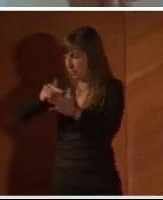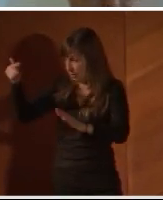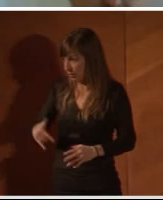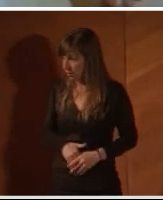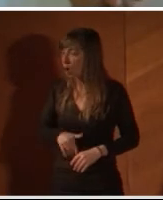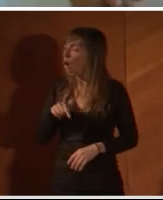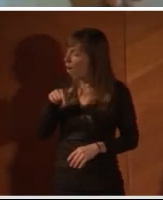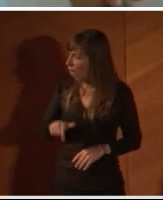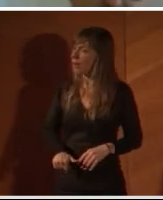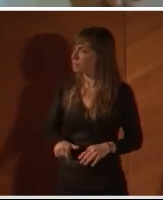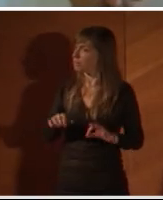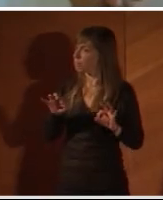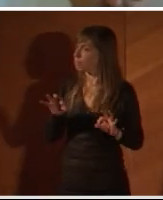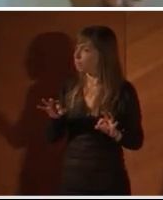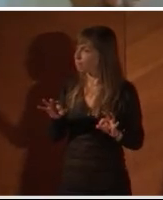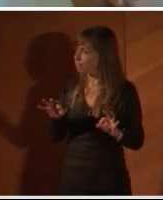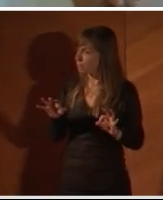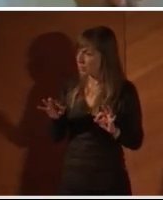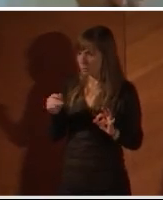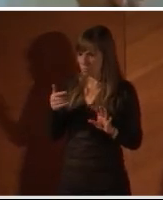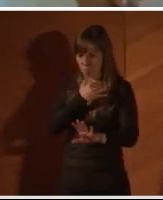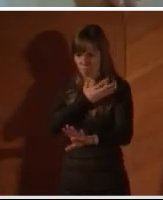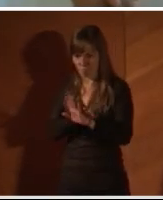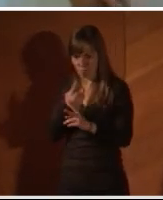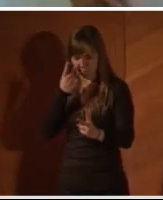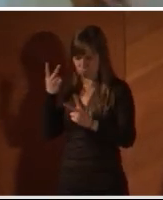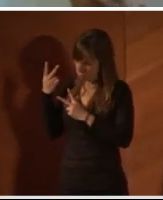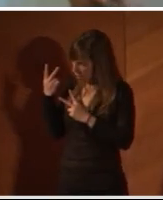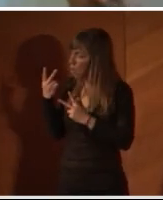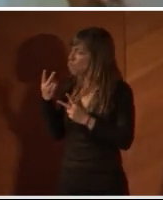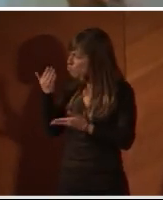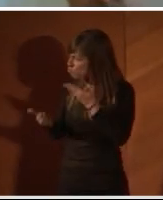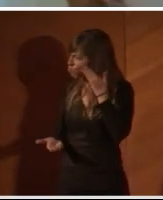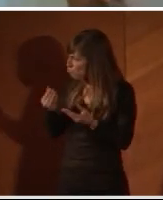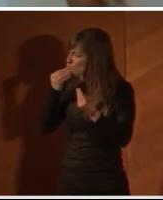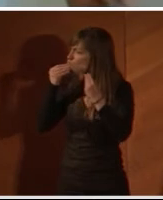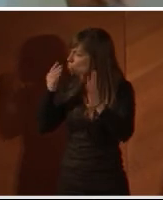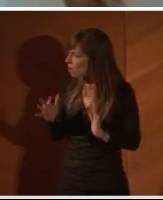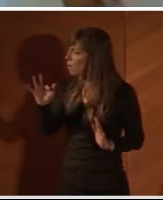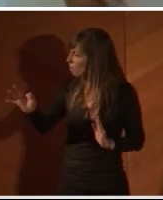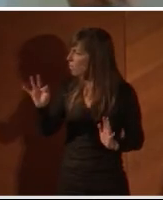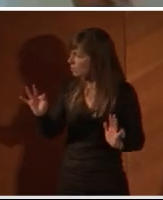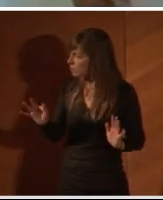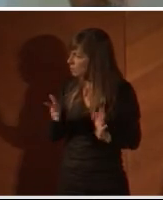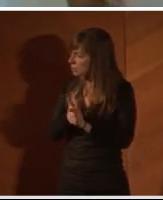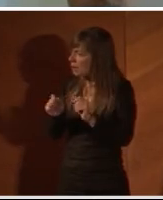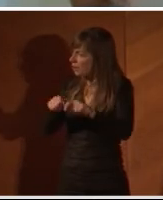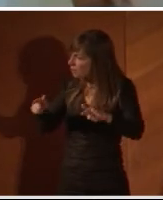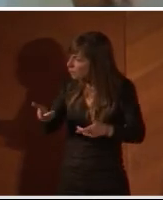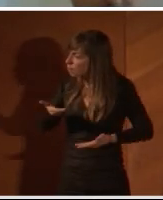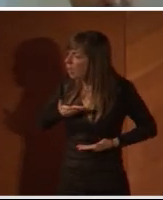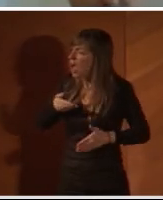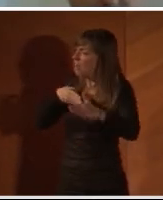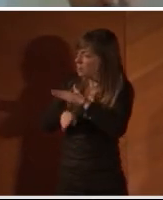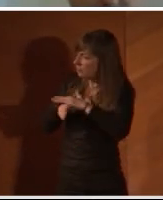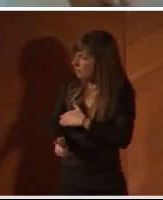Madrid, ¿no? Y sin duda, bueno, pues la valoración es extraordinariamente positiva, ¿no?, porque de alguna manera nos ha permitido pues eso, hacer una plataforma mucho más accesible, mucho